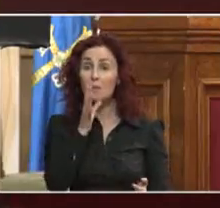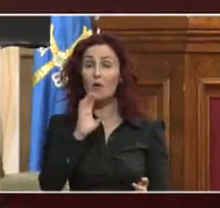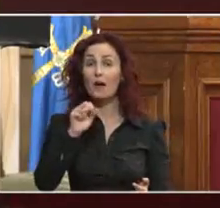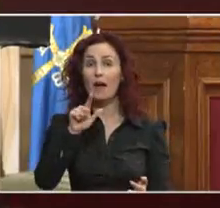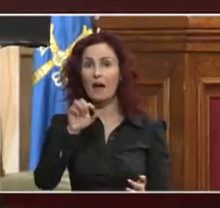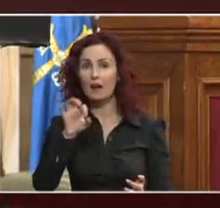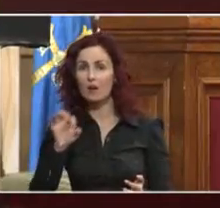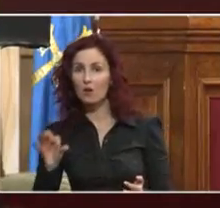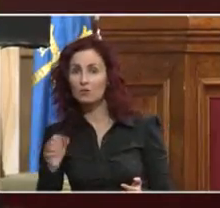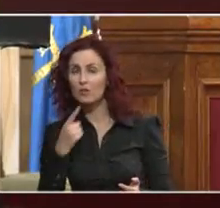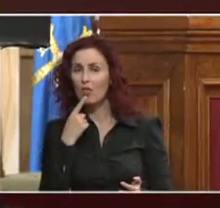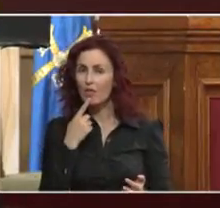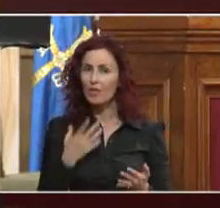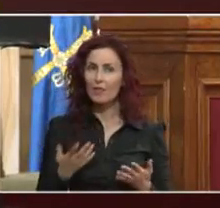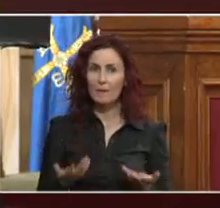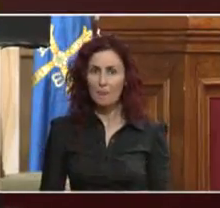son de pronto...